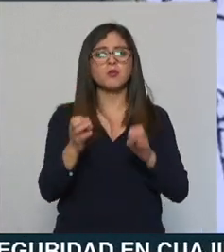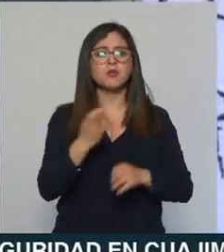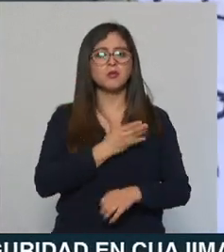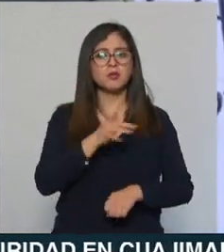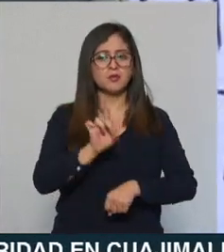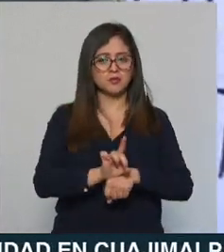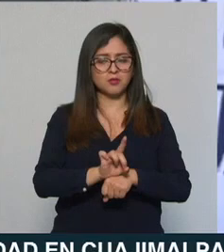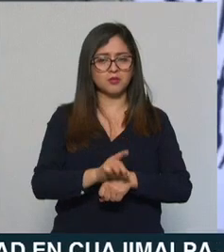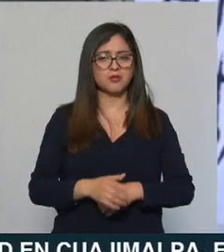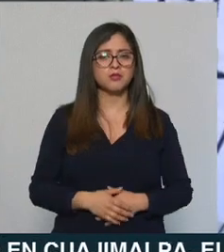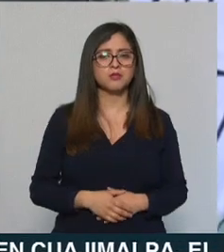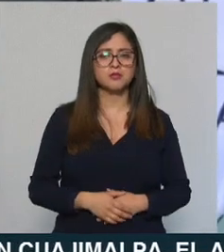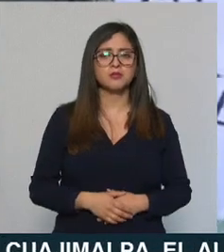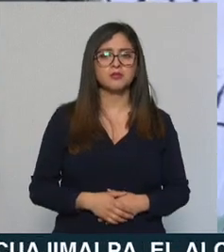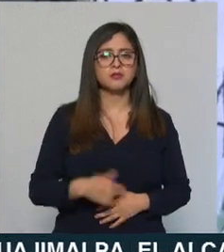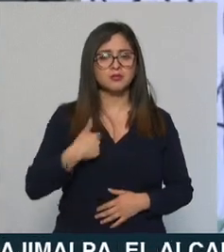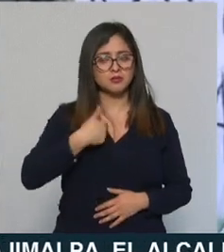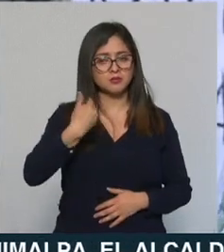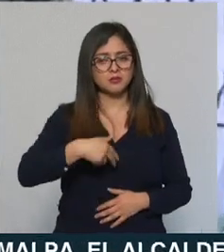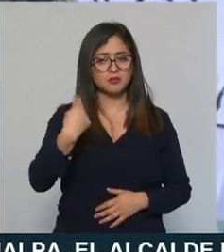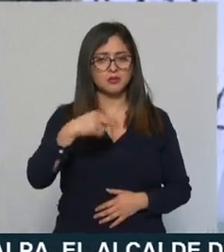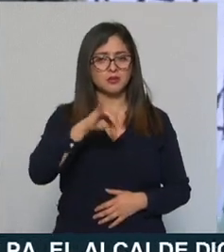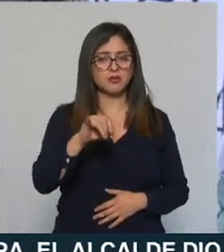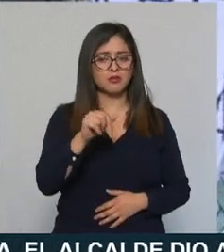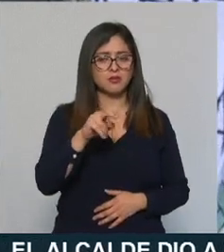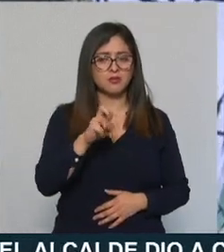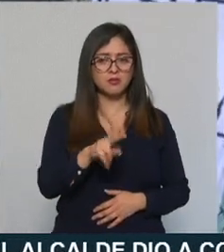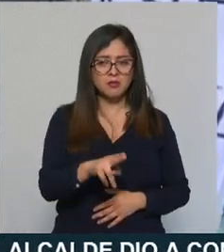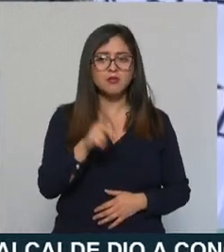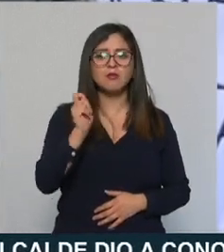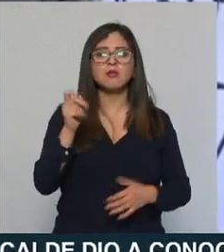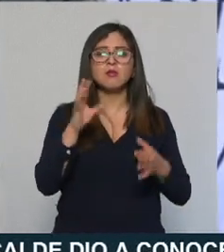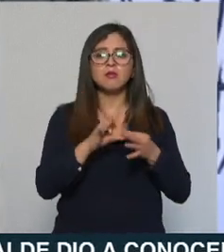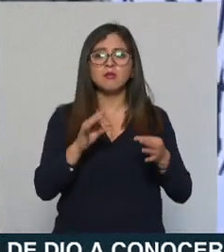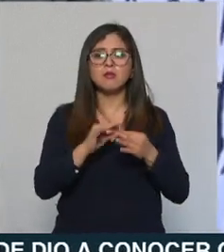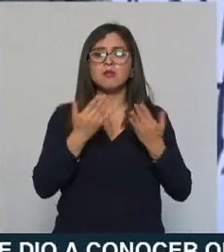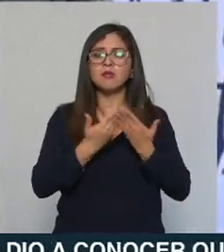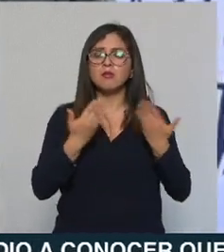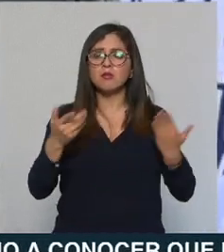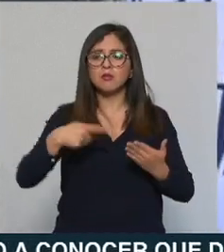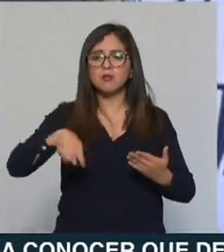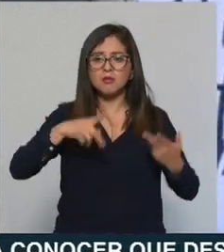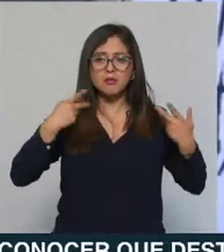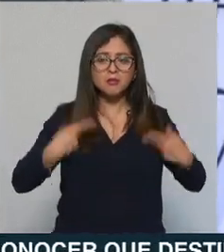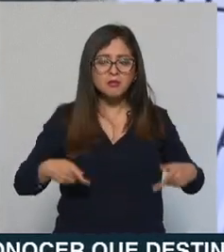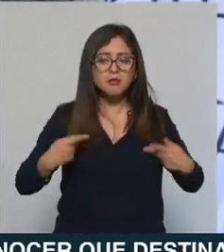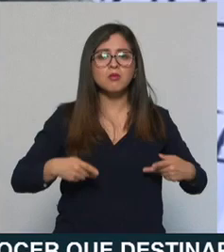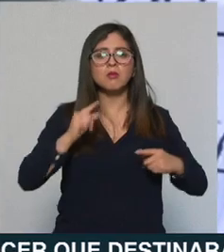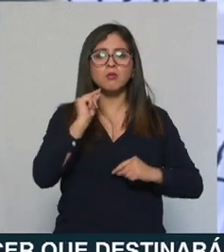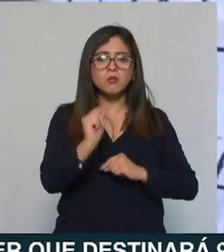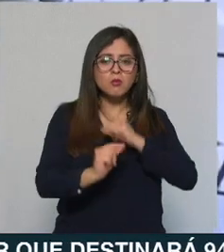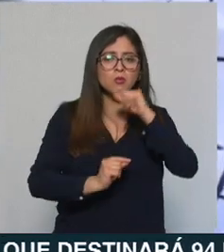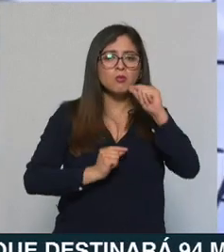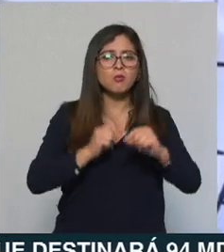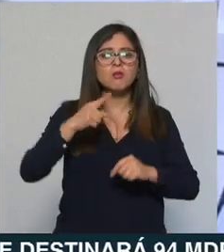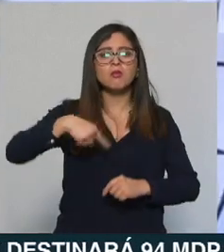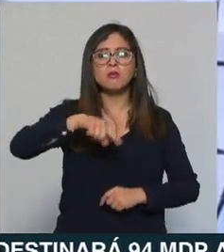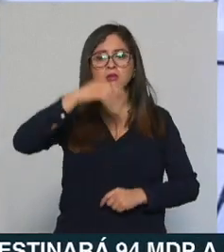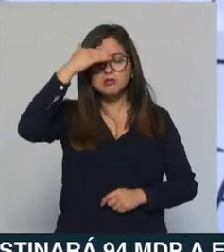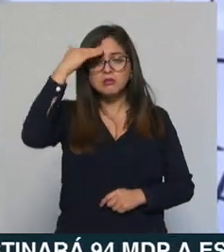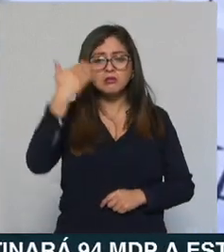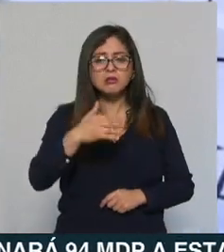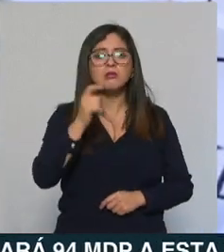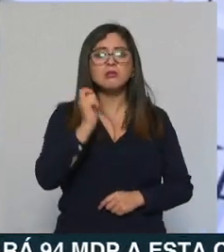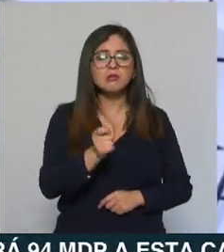aquí Javier Méndez para servirles a toda la audiencia que nos está escuchando y que se va a enterar. Nosotros